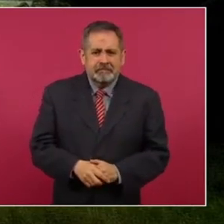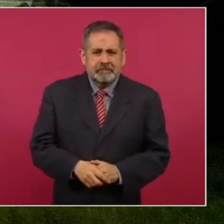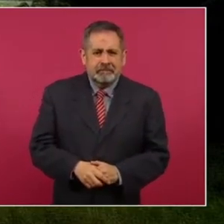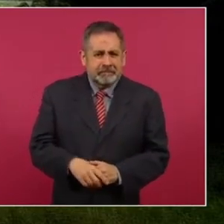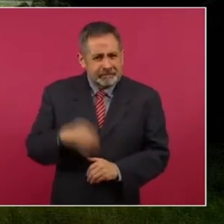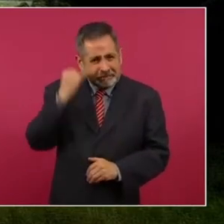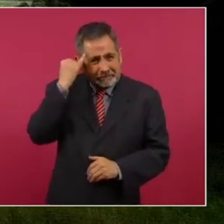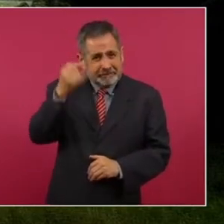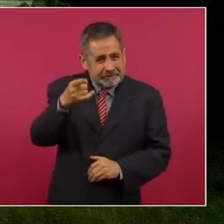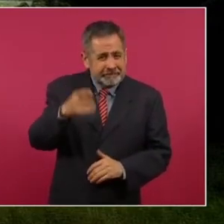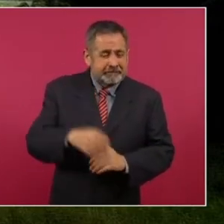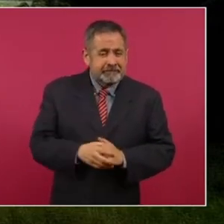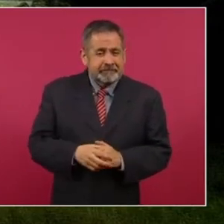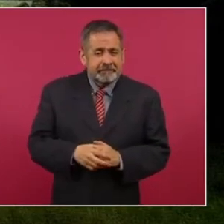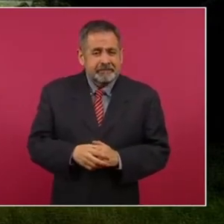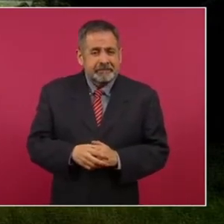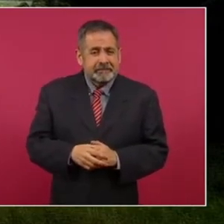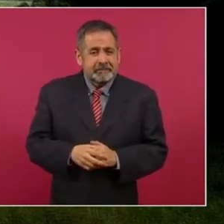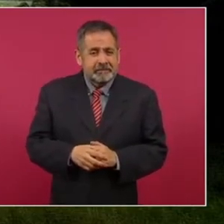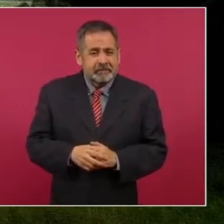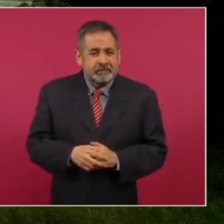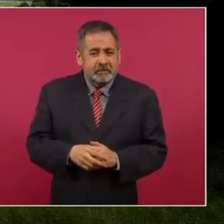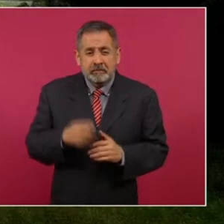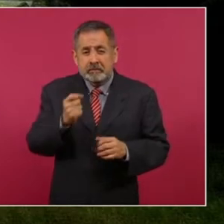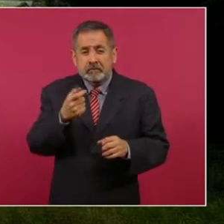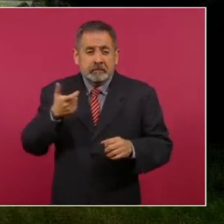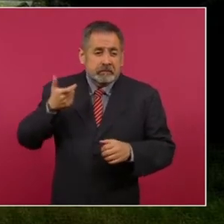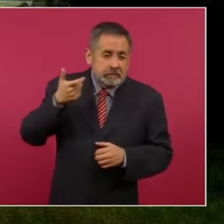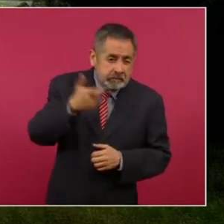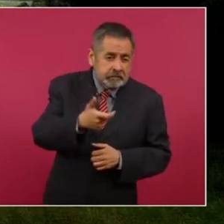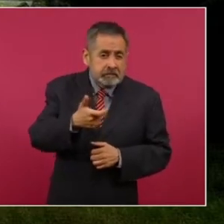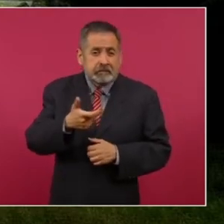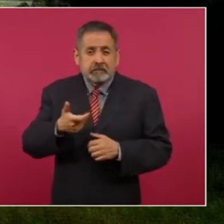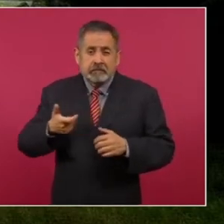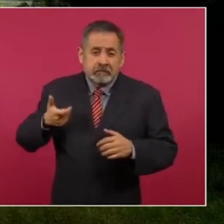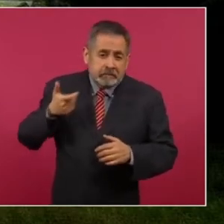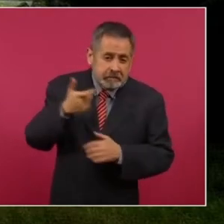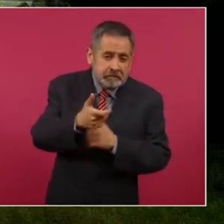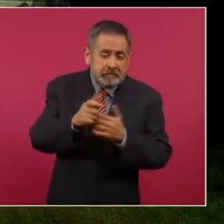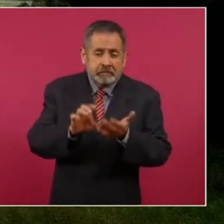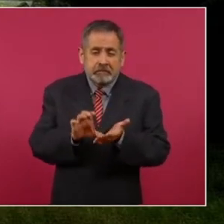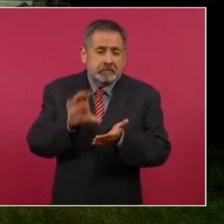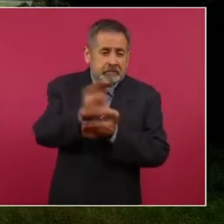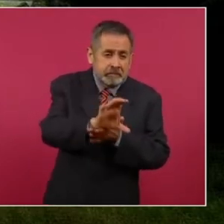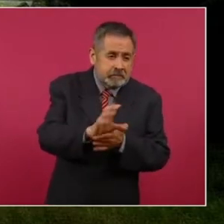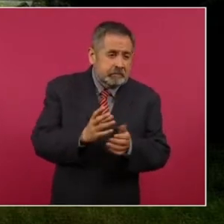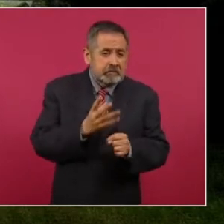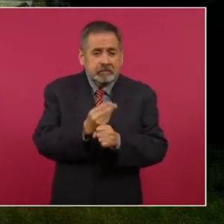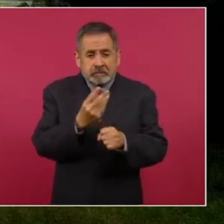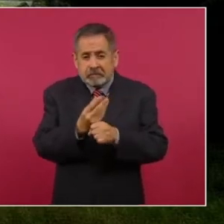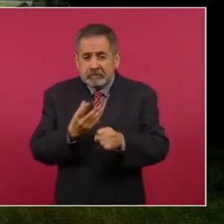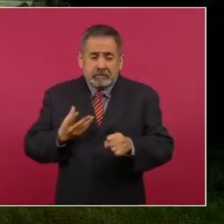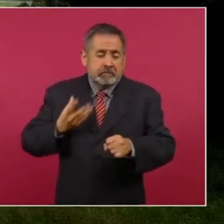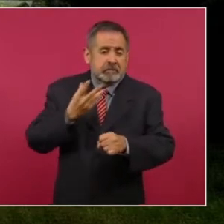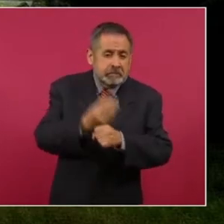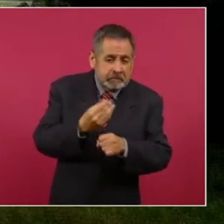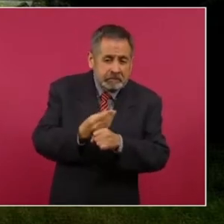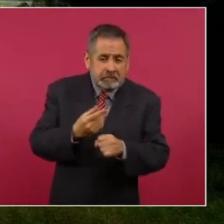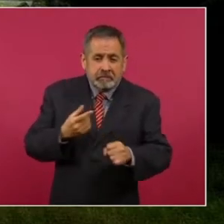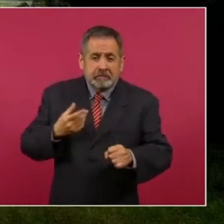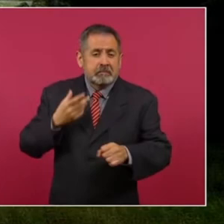Imagínense cuánto dinero para el mantenimiento.